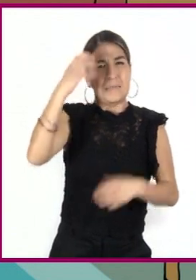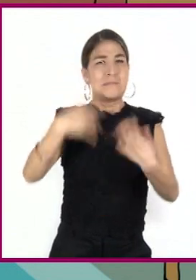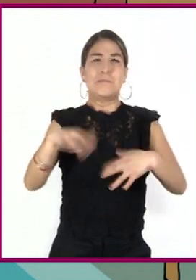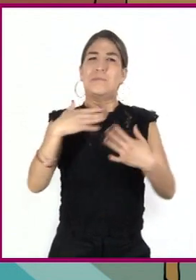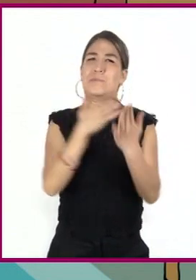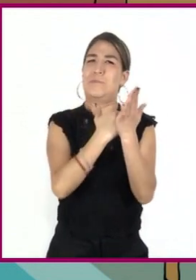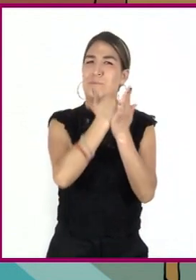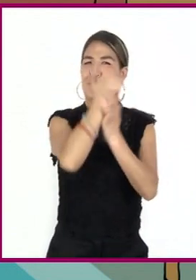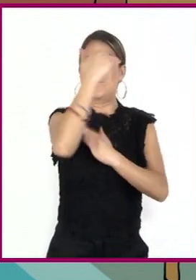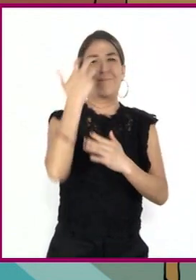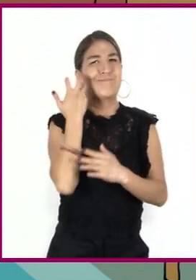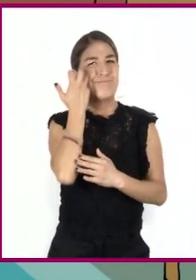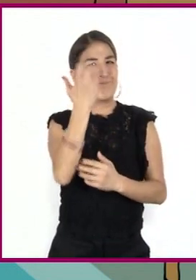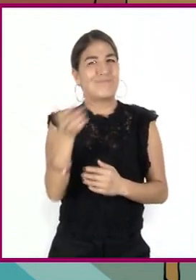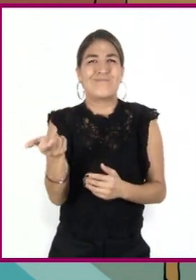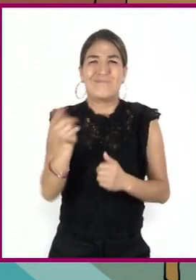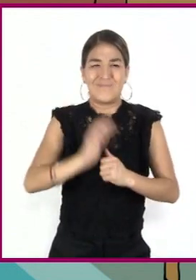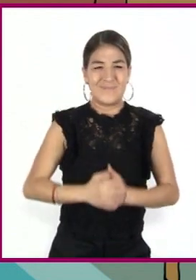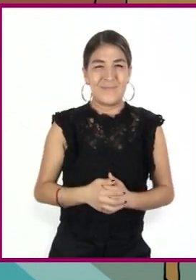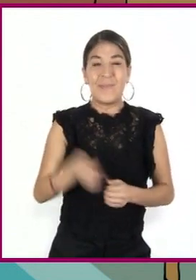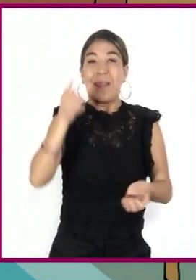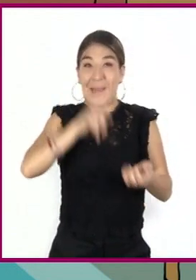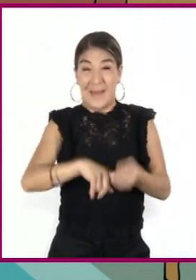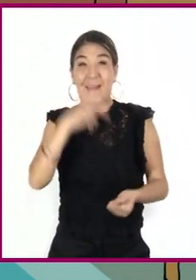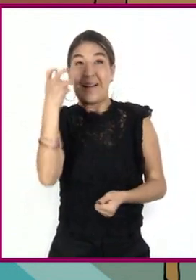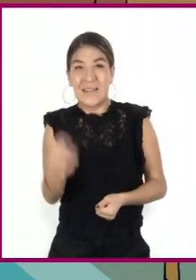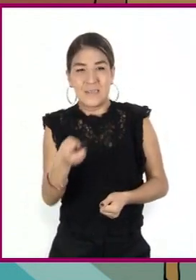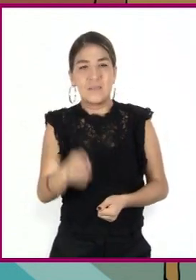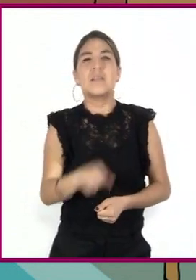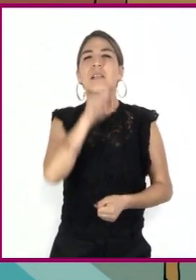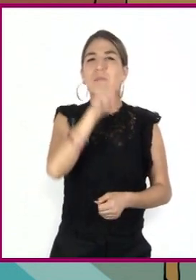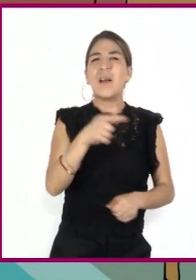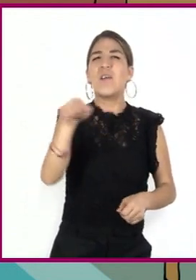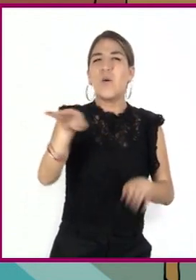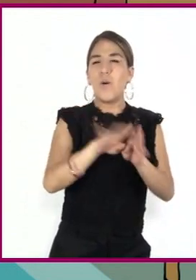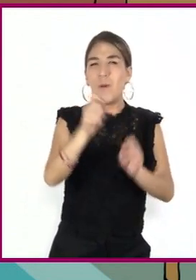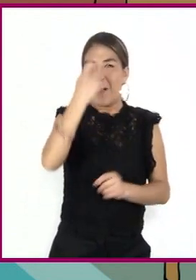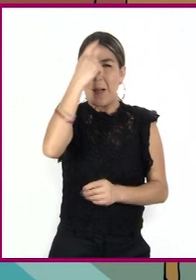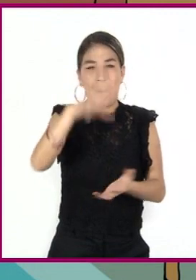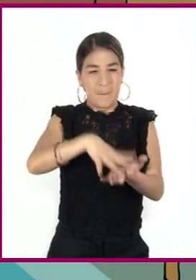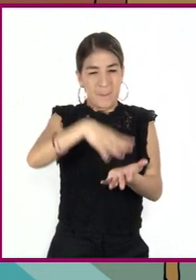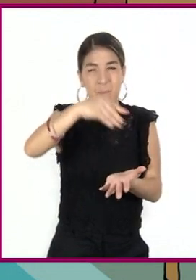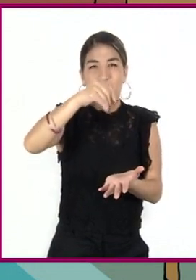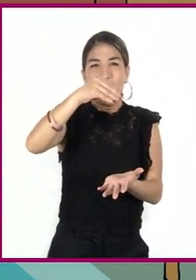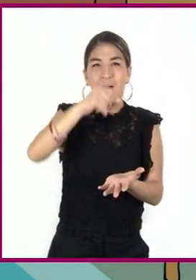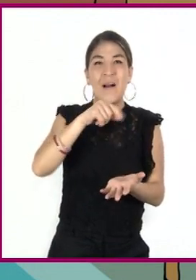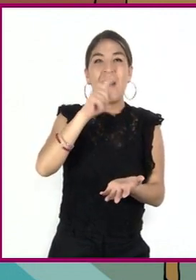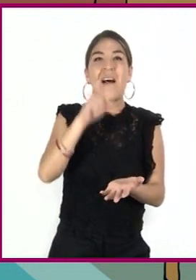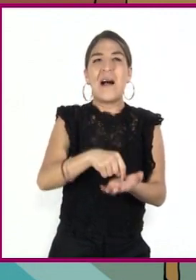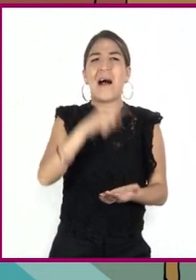extremo vital, ¿sí? Entre ellos, dijo que estaba creando un polvo que convertía el